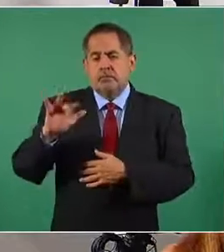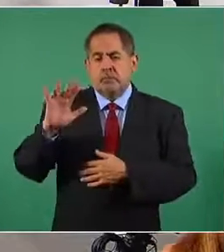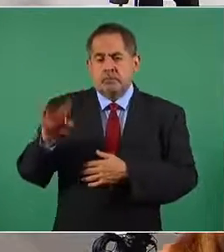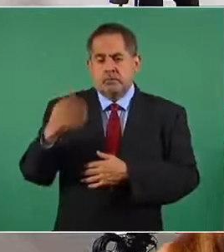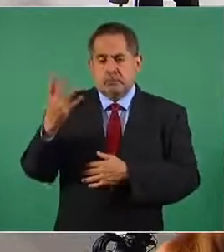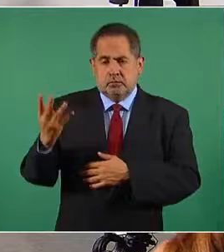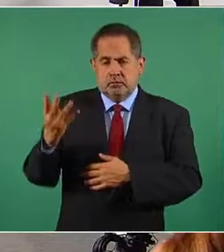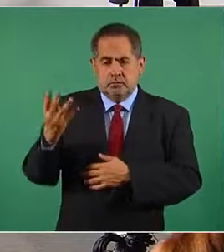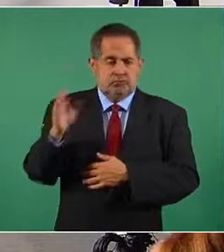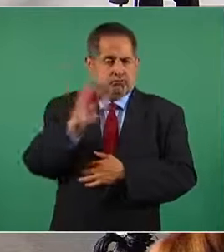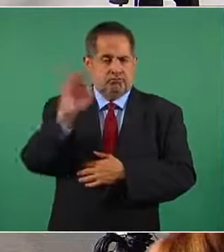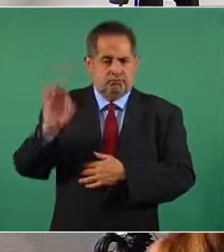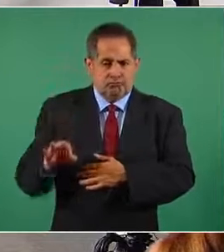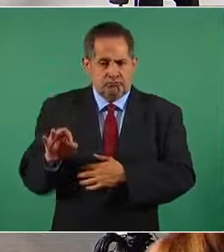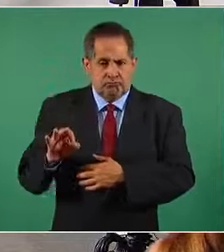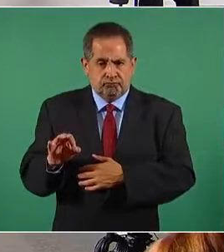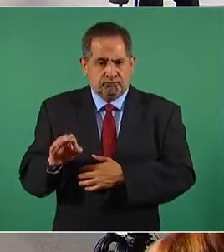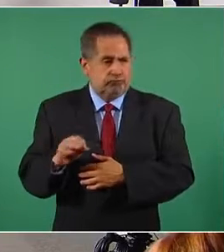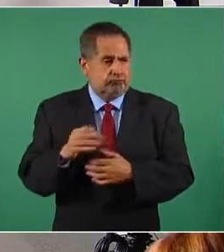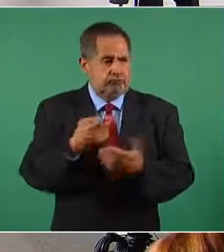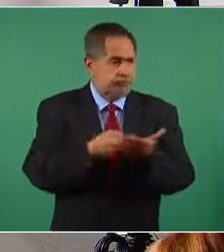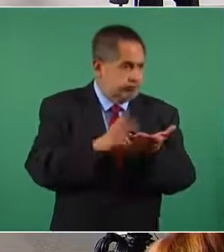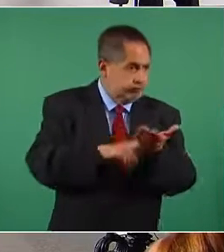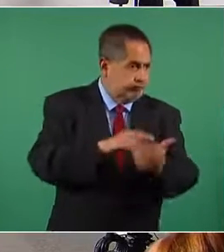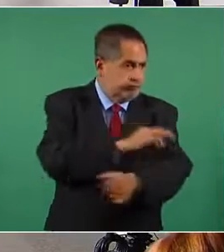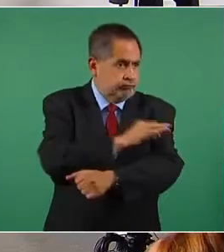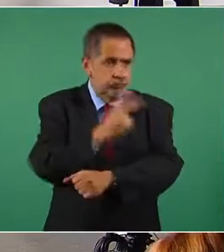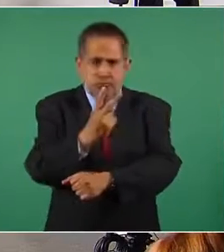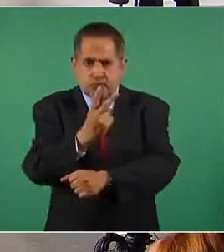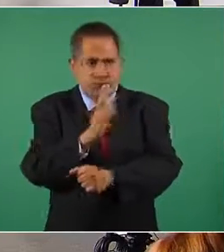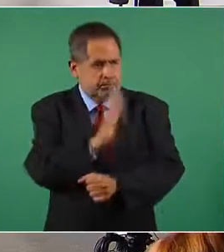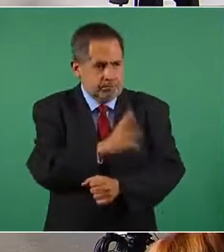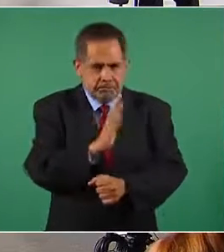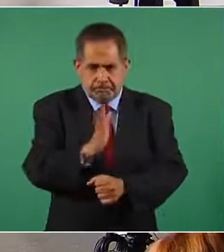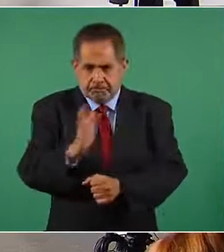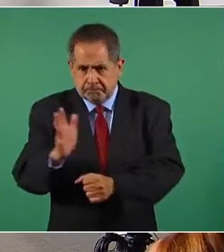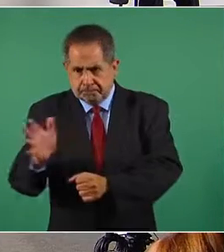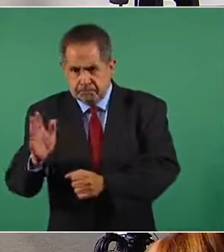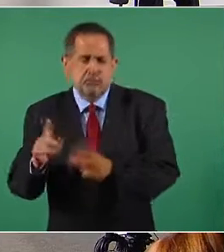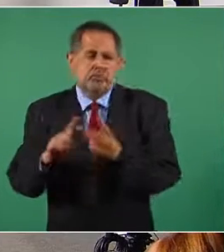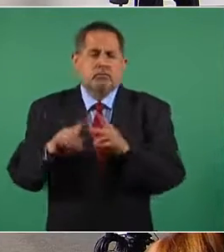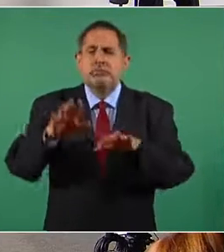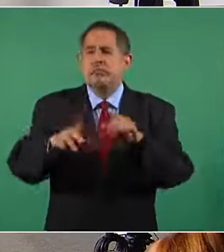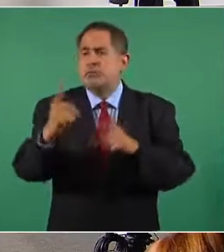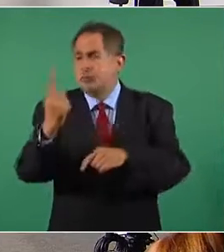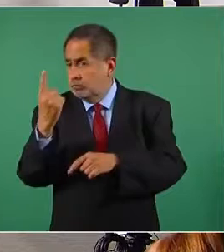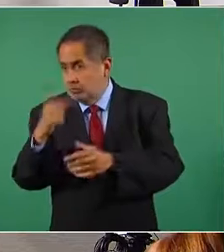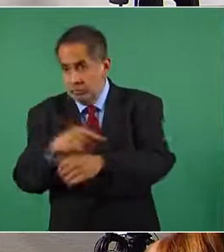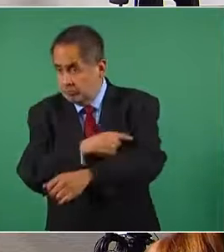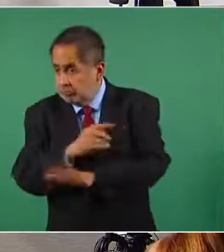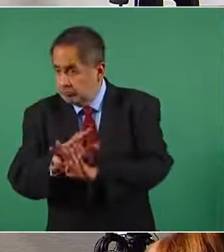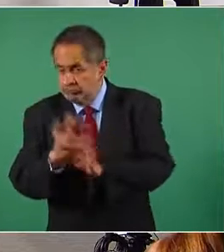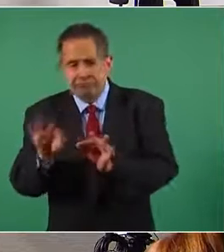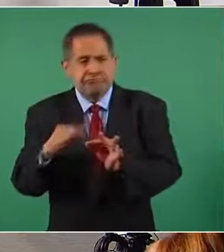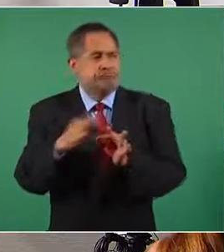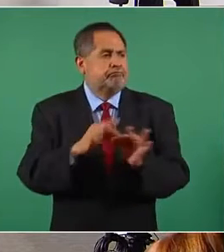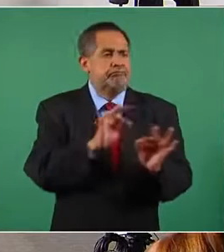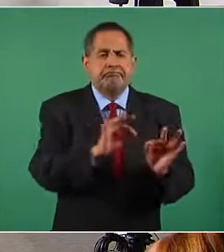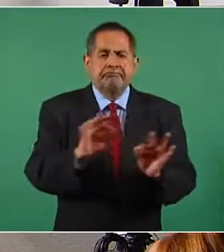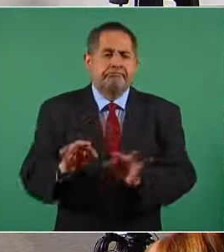54% son esquemas ya completos, tienen las dos dosis o la única dosis en los esquemas de una dosis,